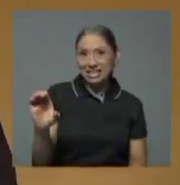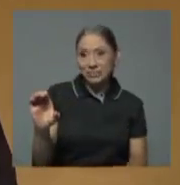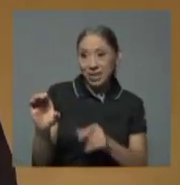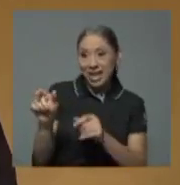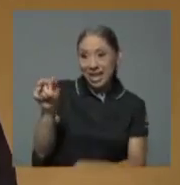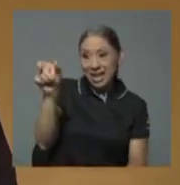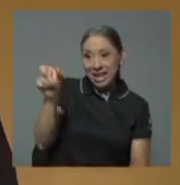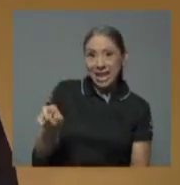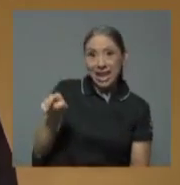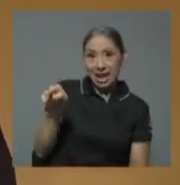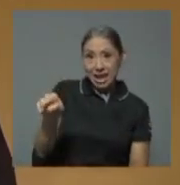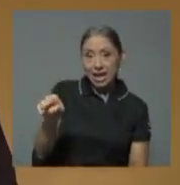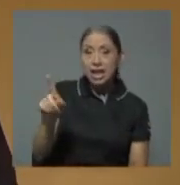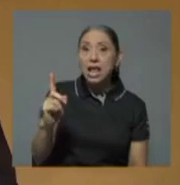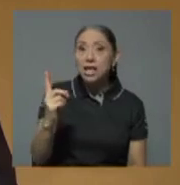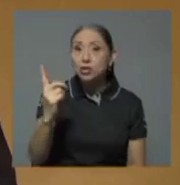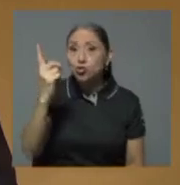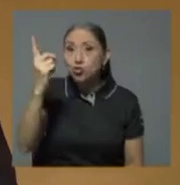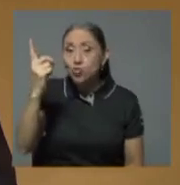Cartens es un